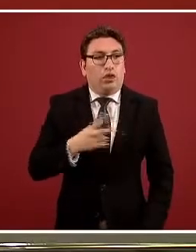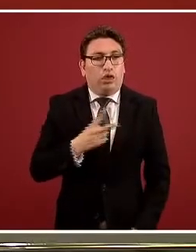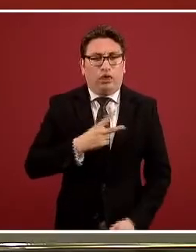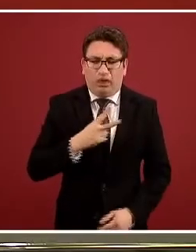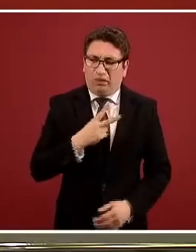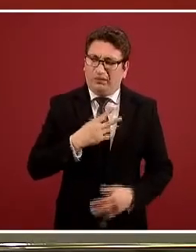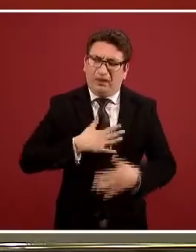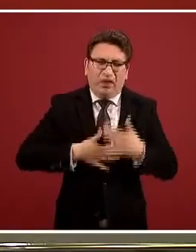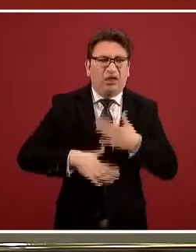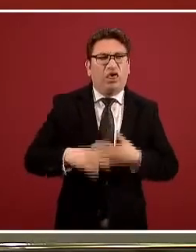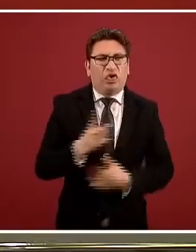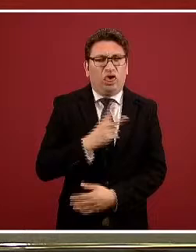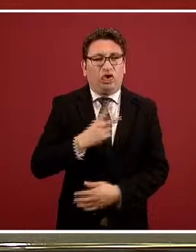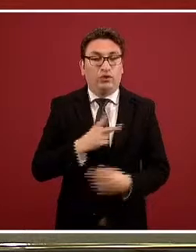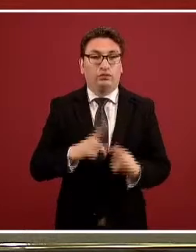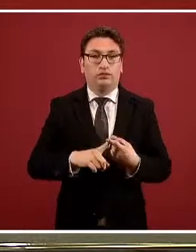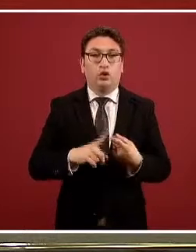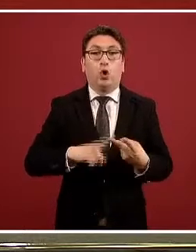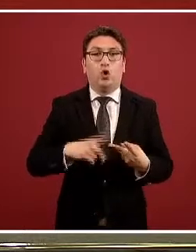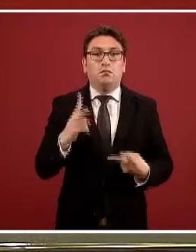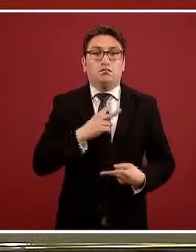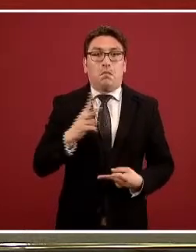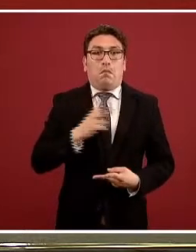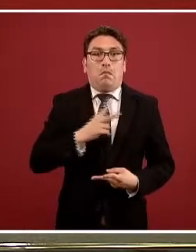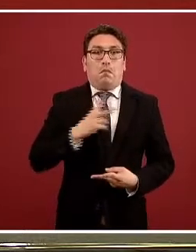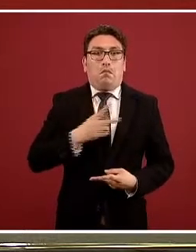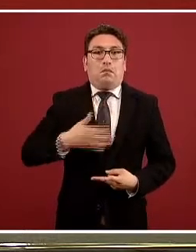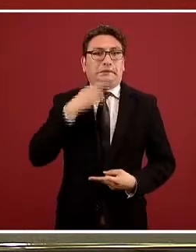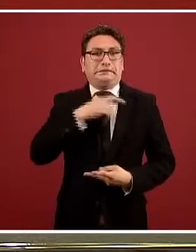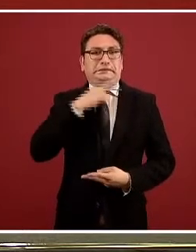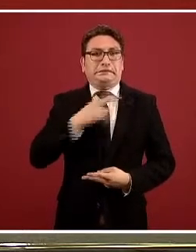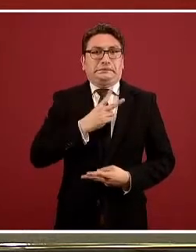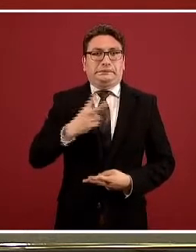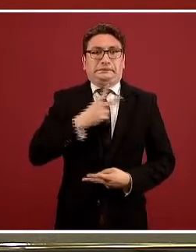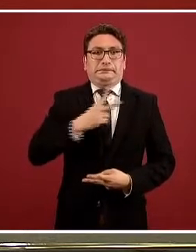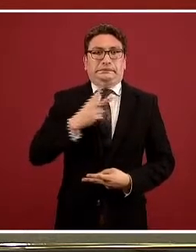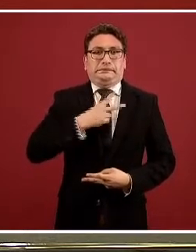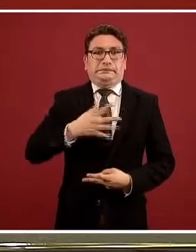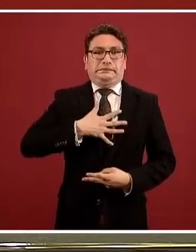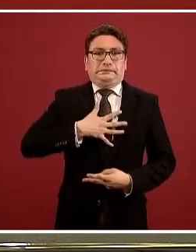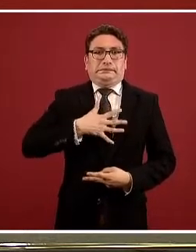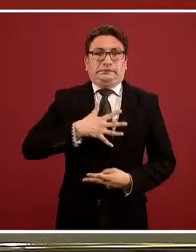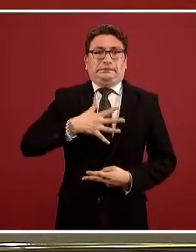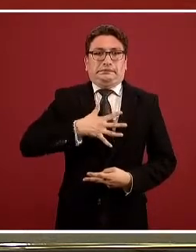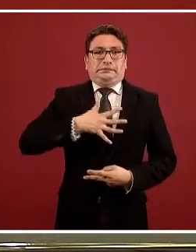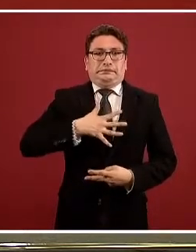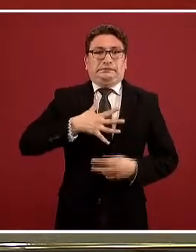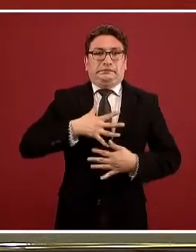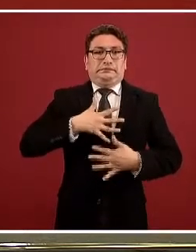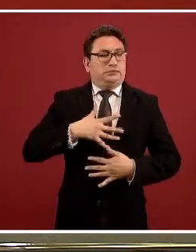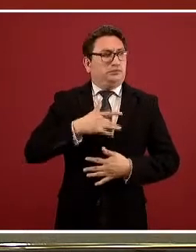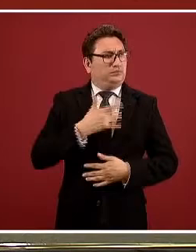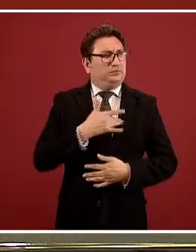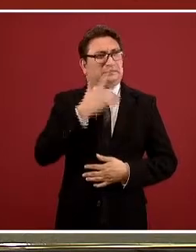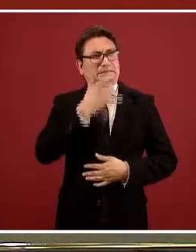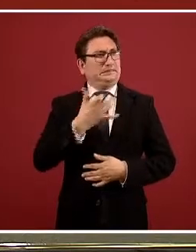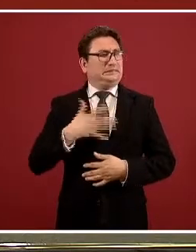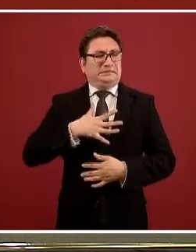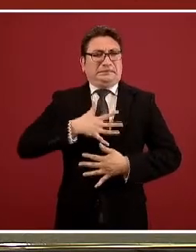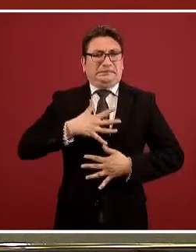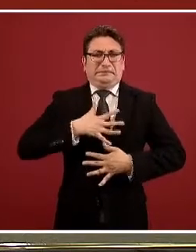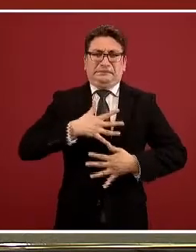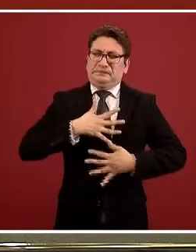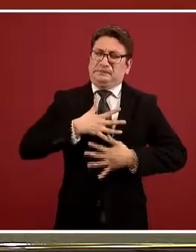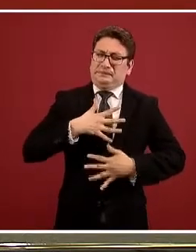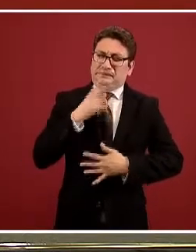O también el respirar más aceleradamente. La respiración acelerada, la percepción de que la respiración es acelerada